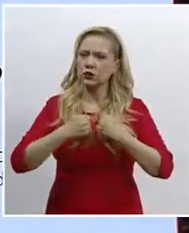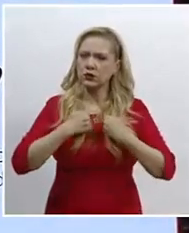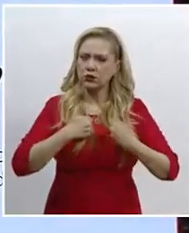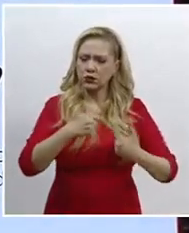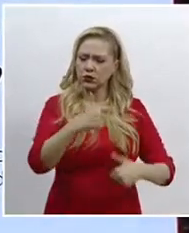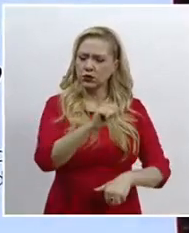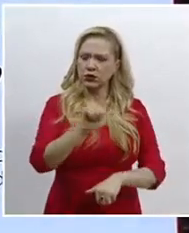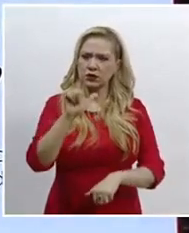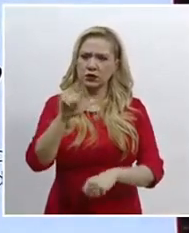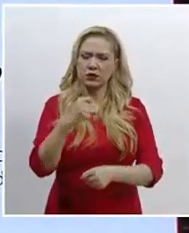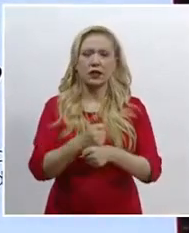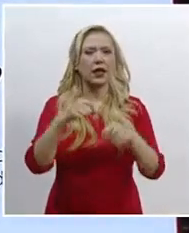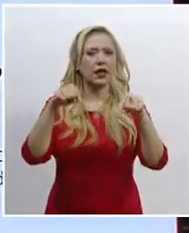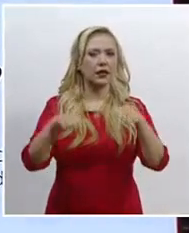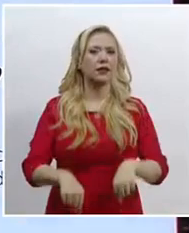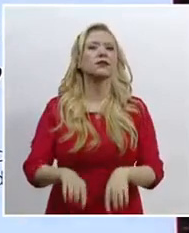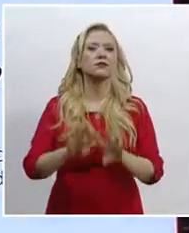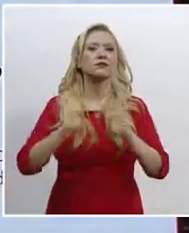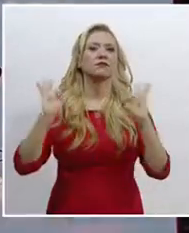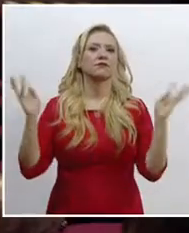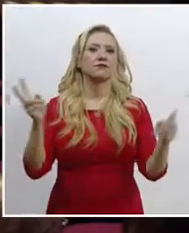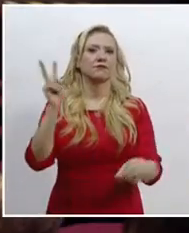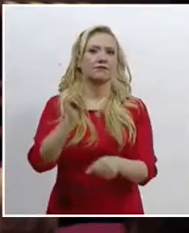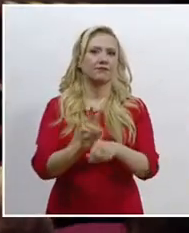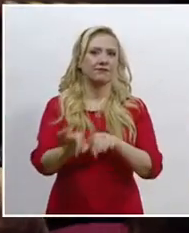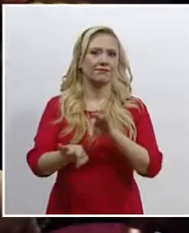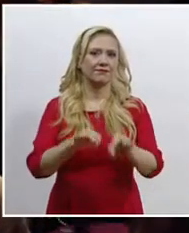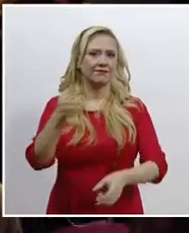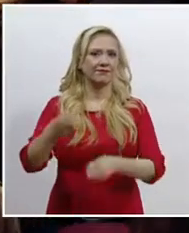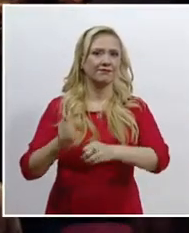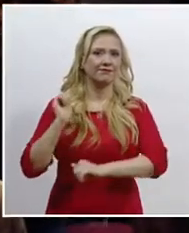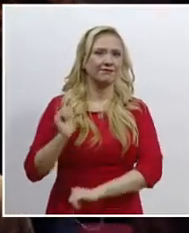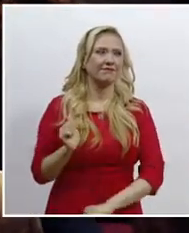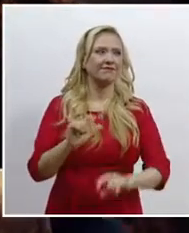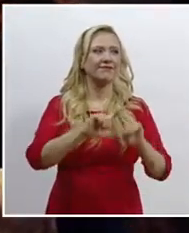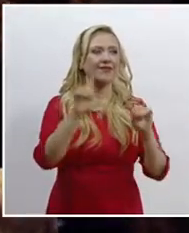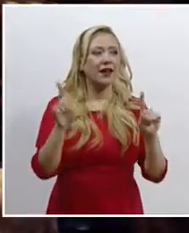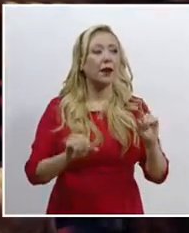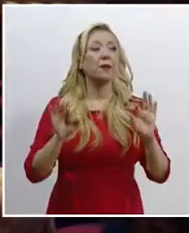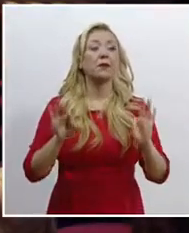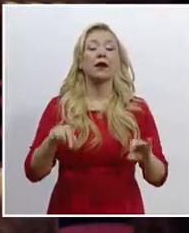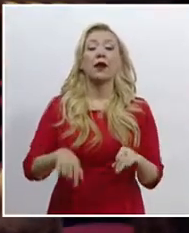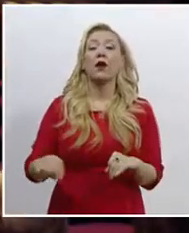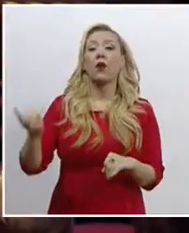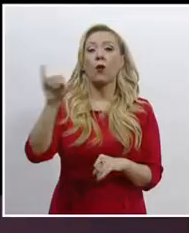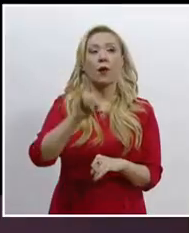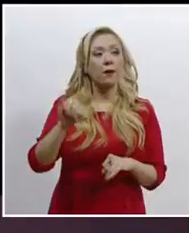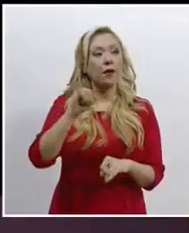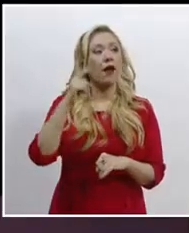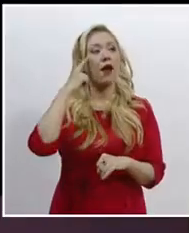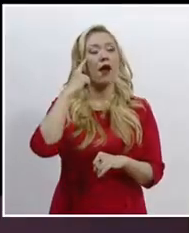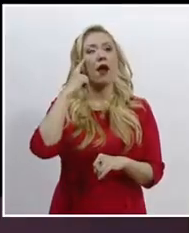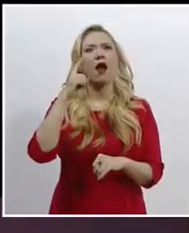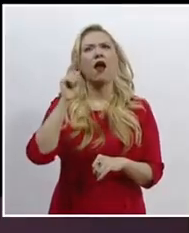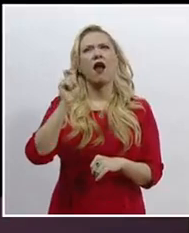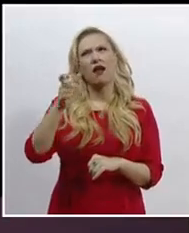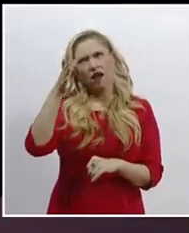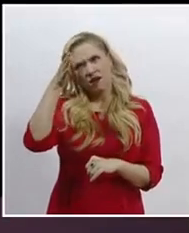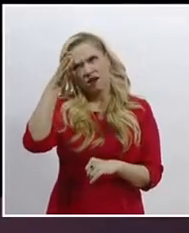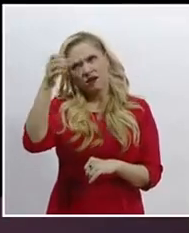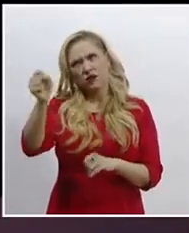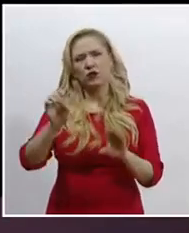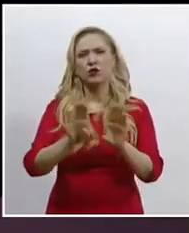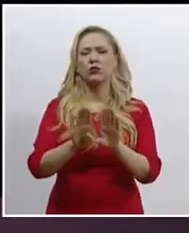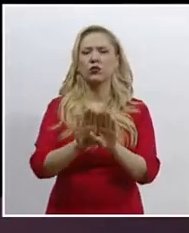aquí en el Consejo de la Judicatura Federal. Y precisamente este jueves se ha señalado que a los conceptos de reinserción